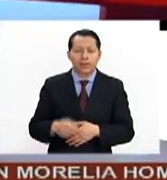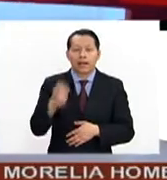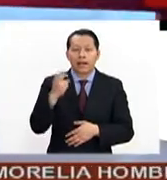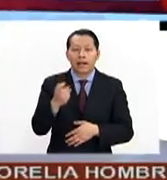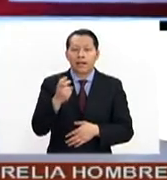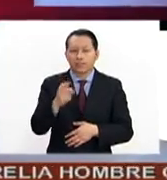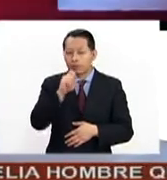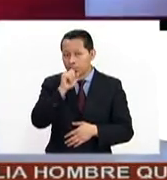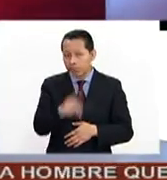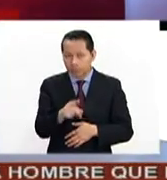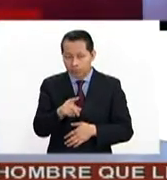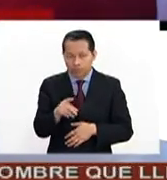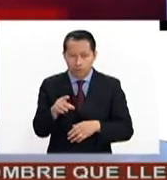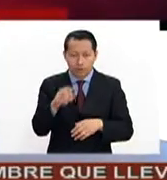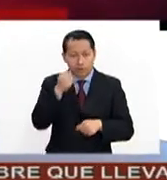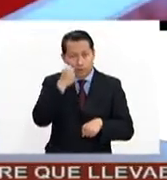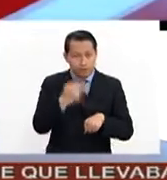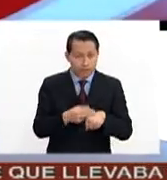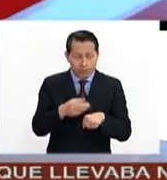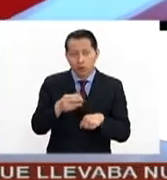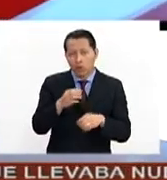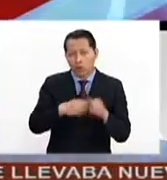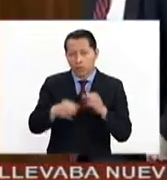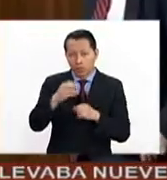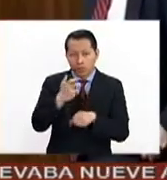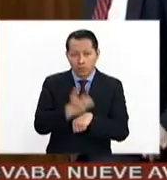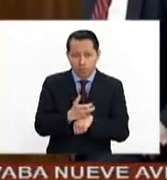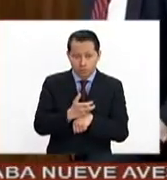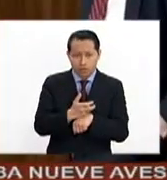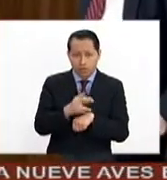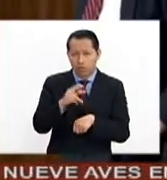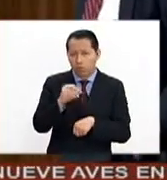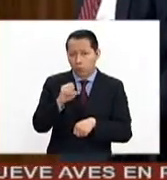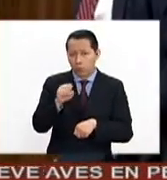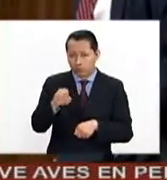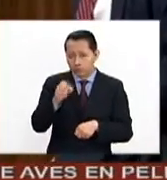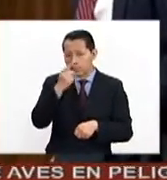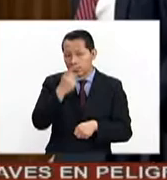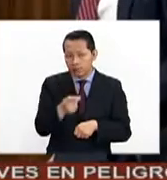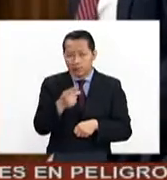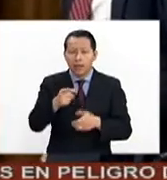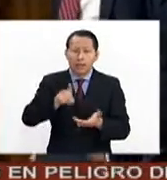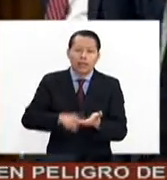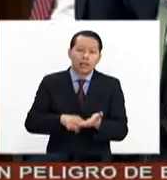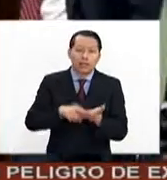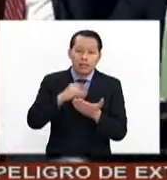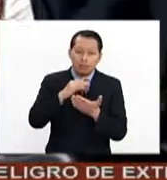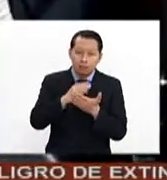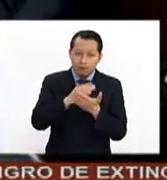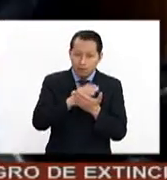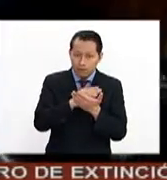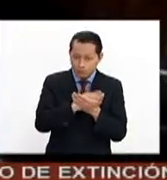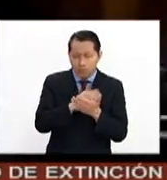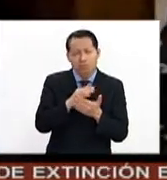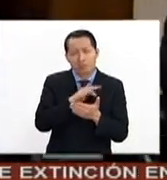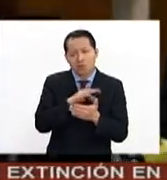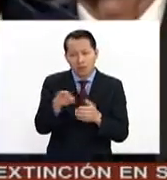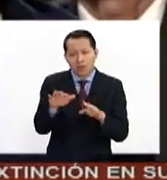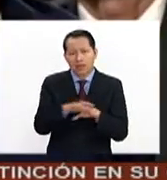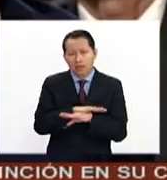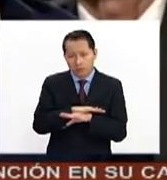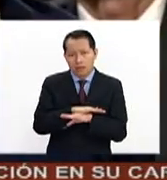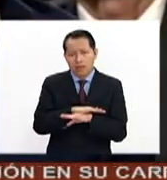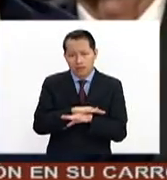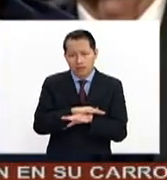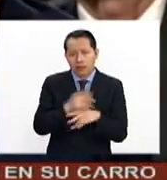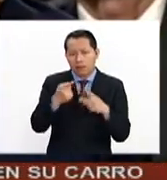Precisamente ante las filtraciones, el secretario de Comercio de Estados Unidos, Wilbur Ross, informó que el contenido del borrador podría cambiar antes